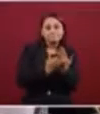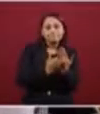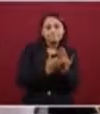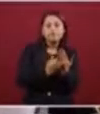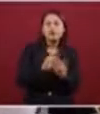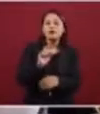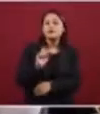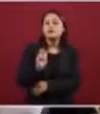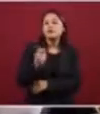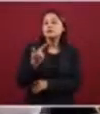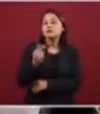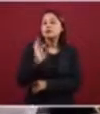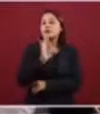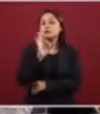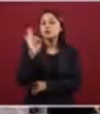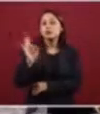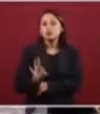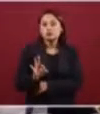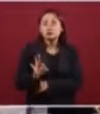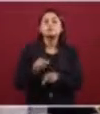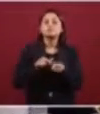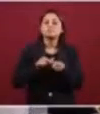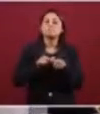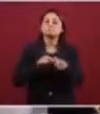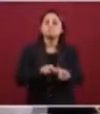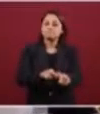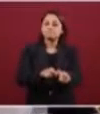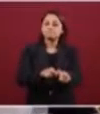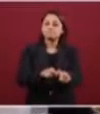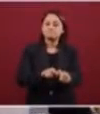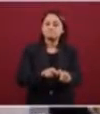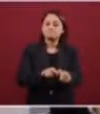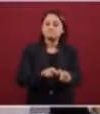plantilla, ¿verdad? Y